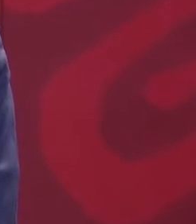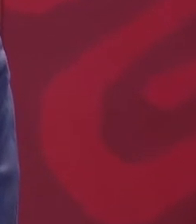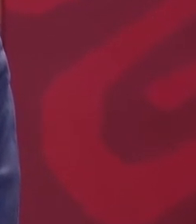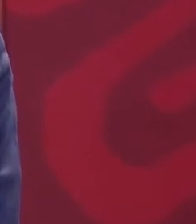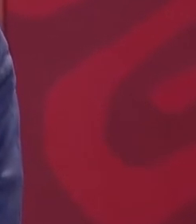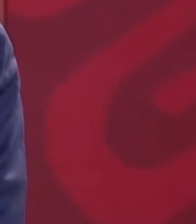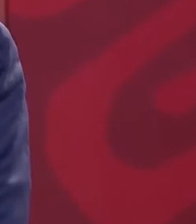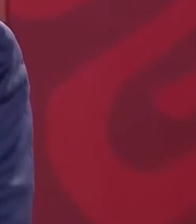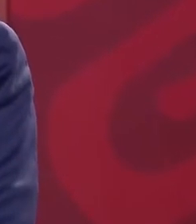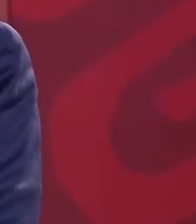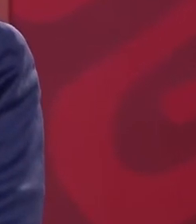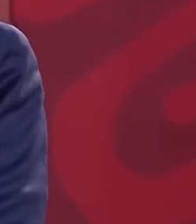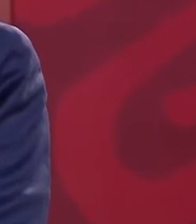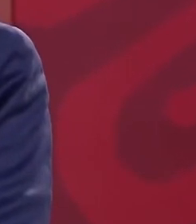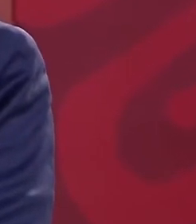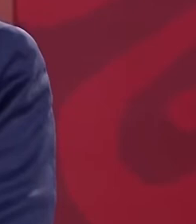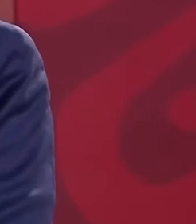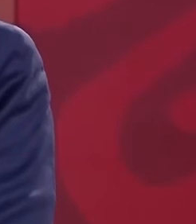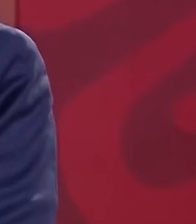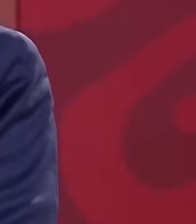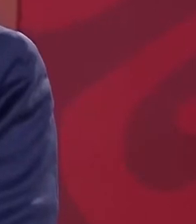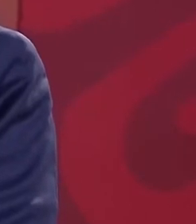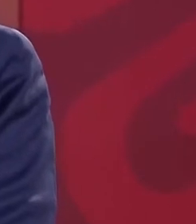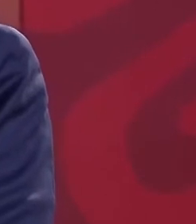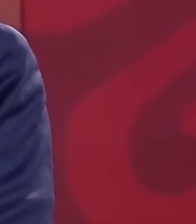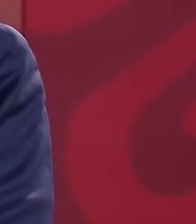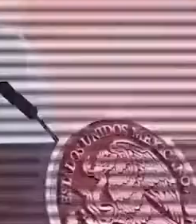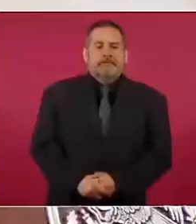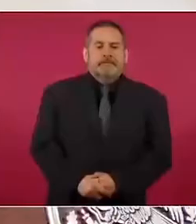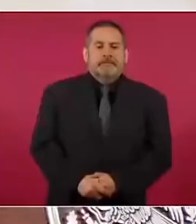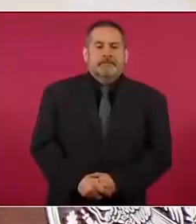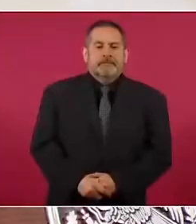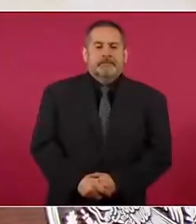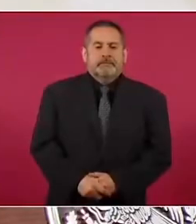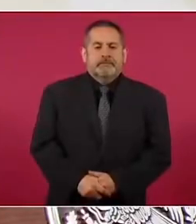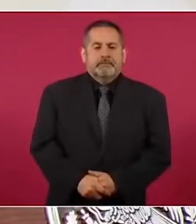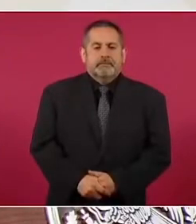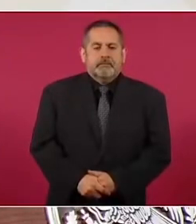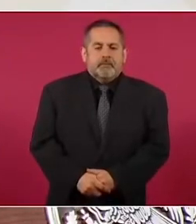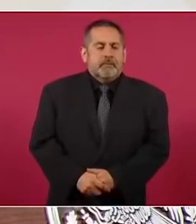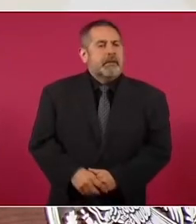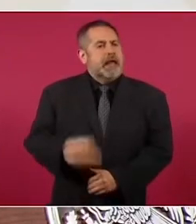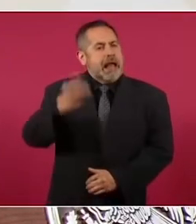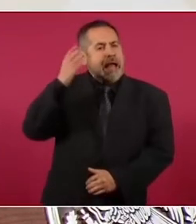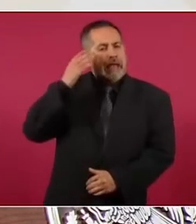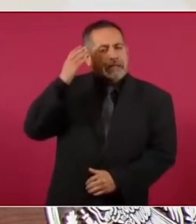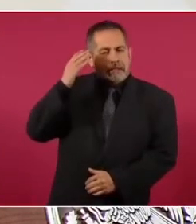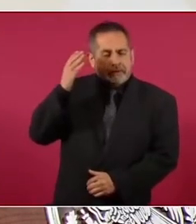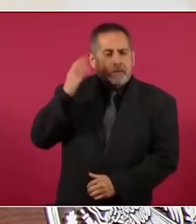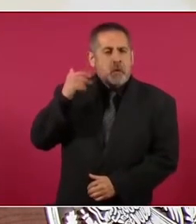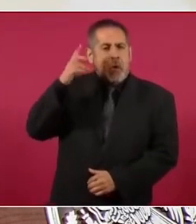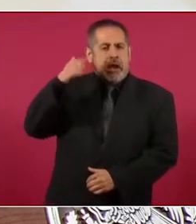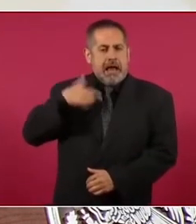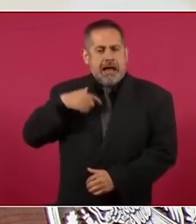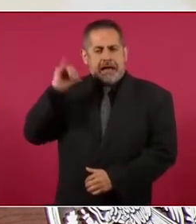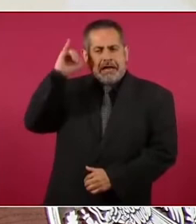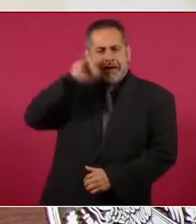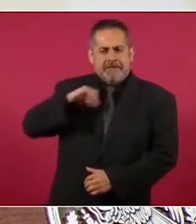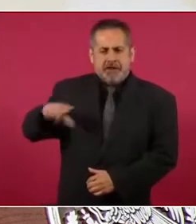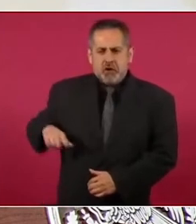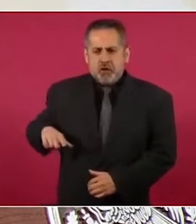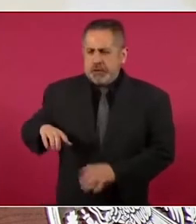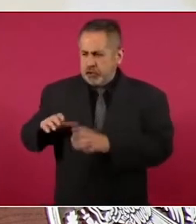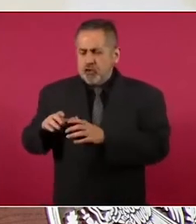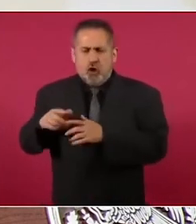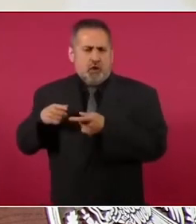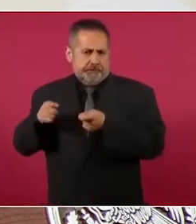¿Cuándo se había visto esto? Ah, sí, cuando yo era jefe de gobierno, en una marcha que organizaron